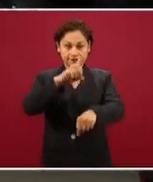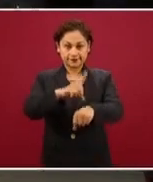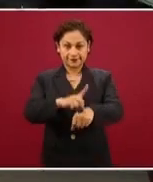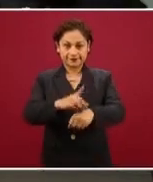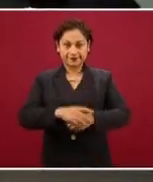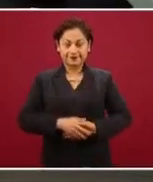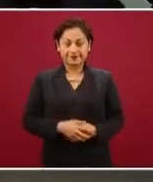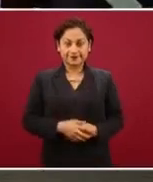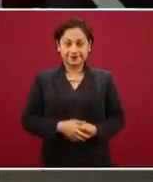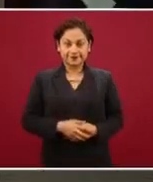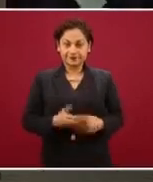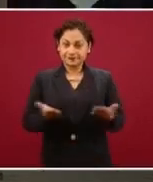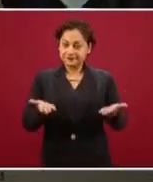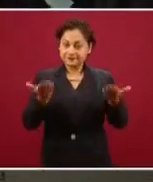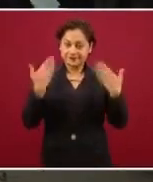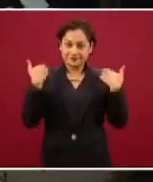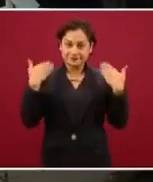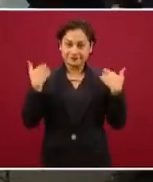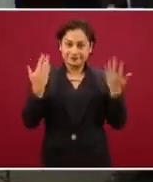Ánimo.